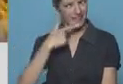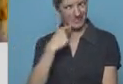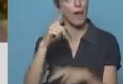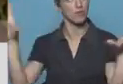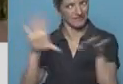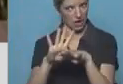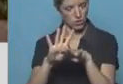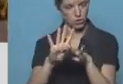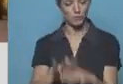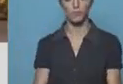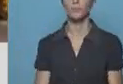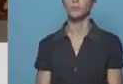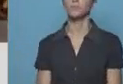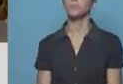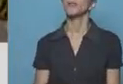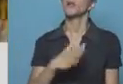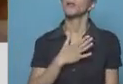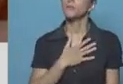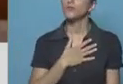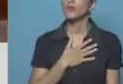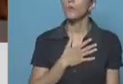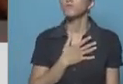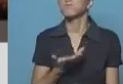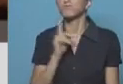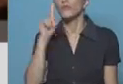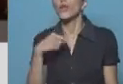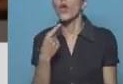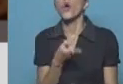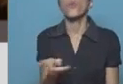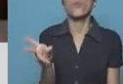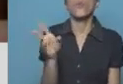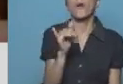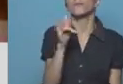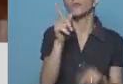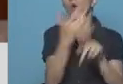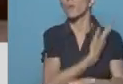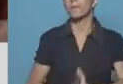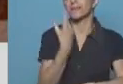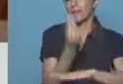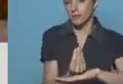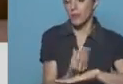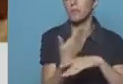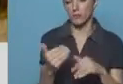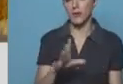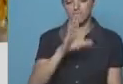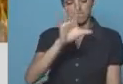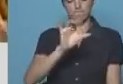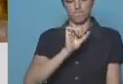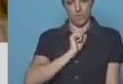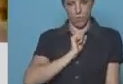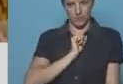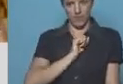Yo creo realmente que no sé cuántos gobiernos hubieran resistido los embates que nosotros